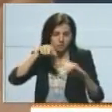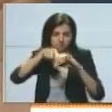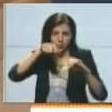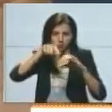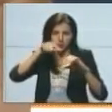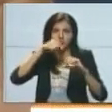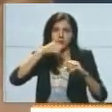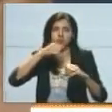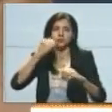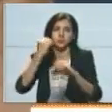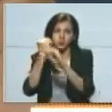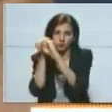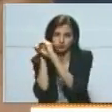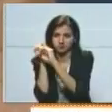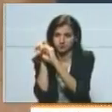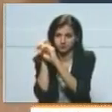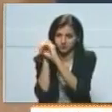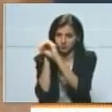Ahí está con un mortero en la mano.